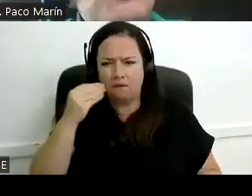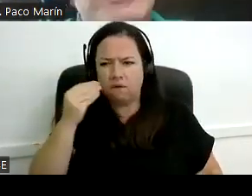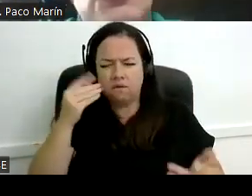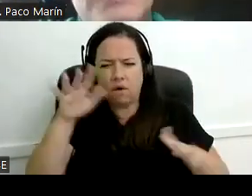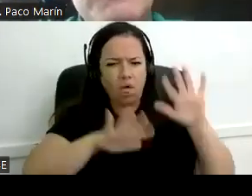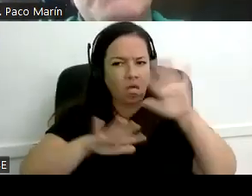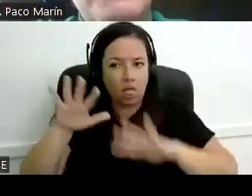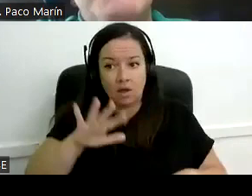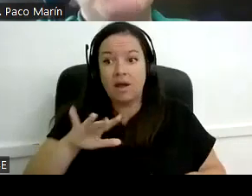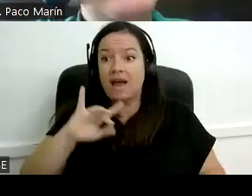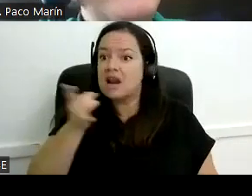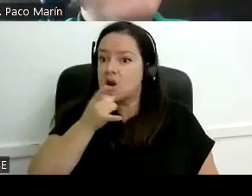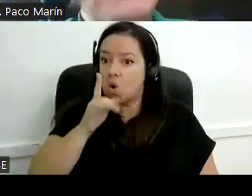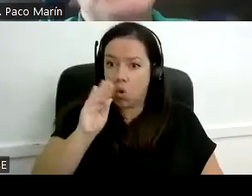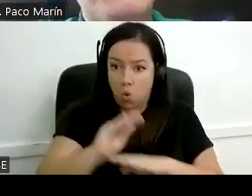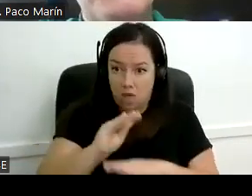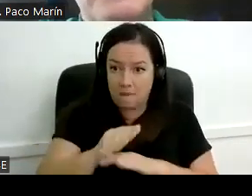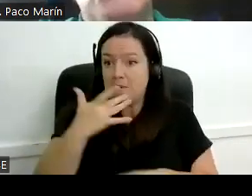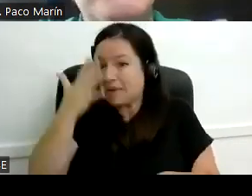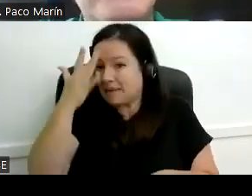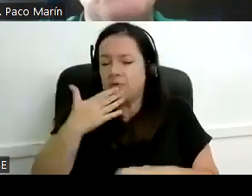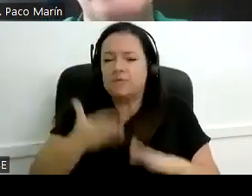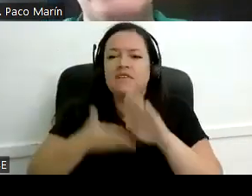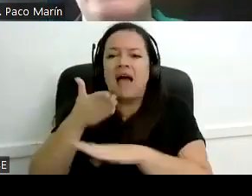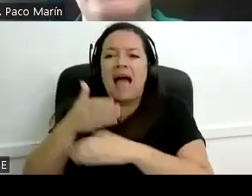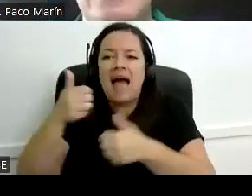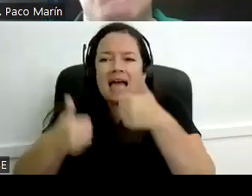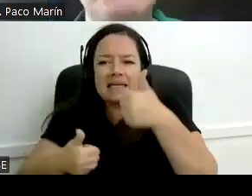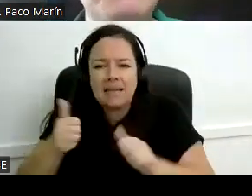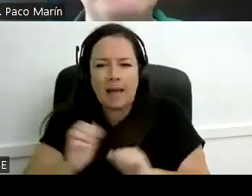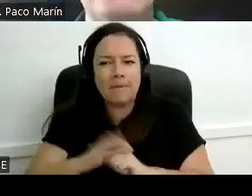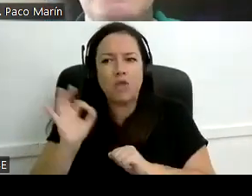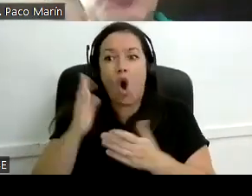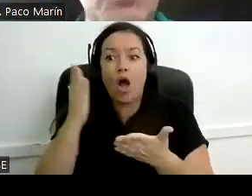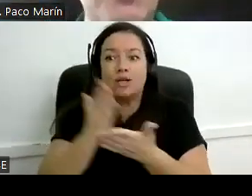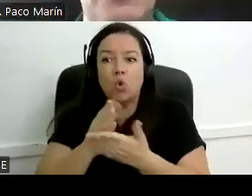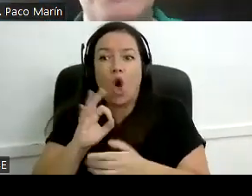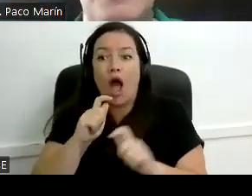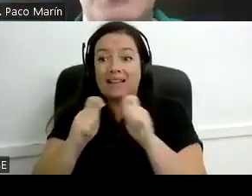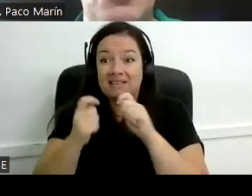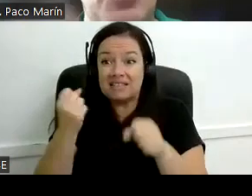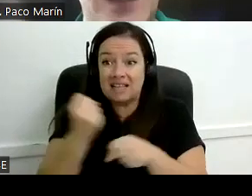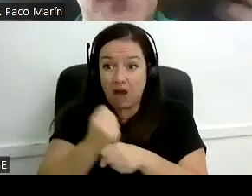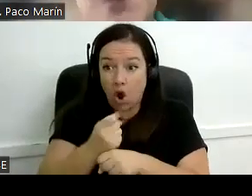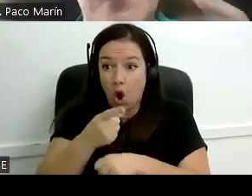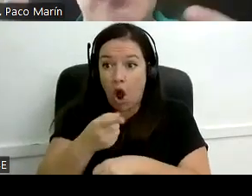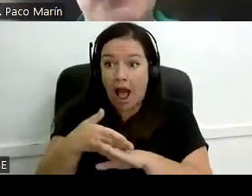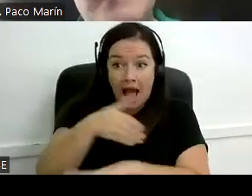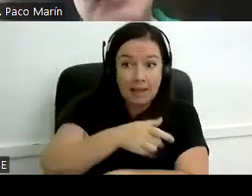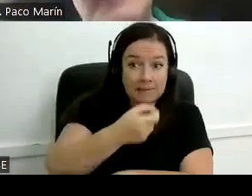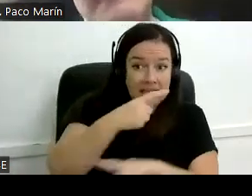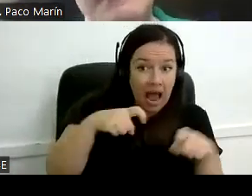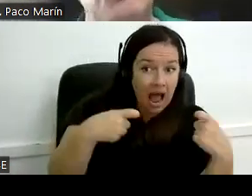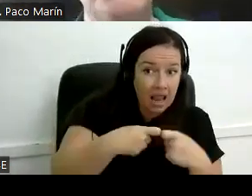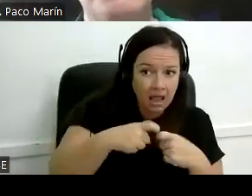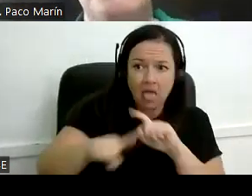sería un error gravísimo ir a hacer un examen o ir a hacer algún test o ir a una entrevista tomando un antihistamínico, porque la capacidad de